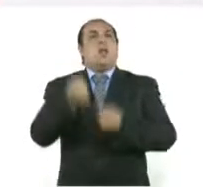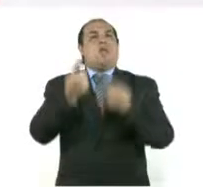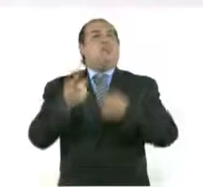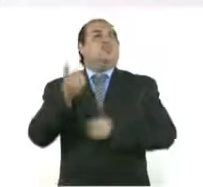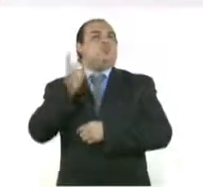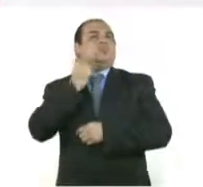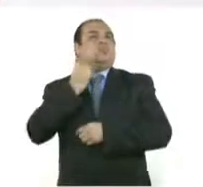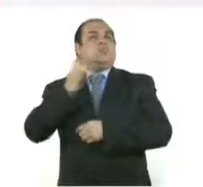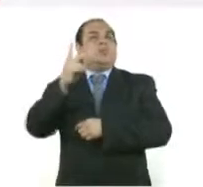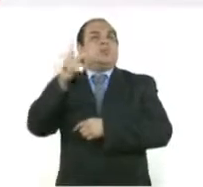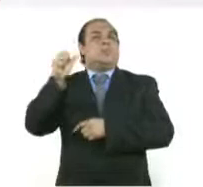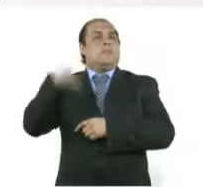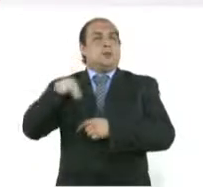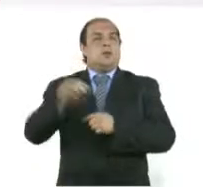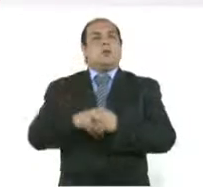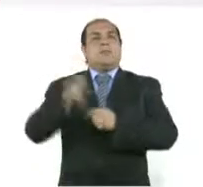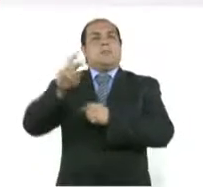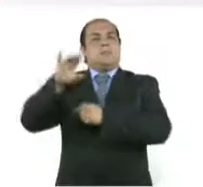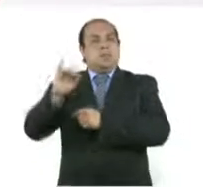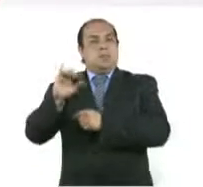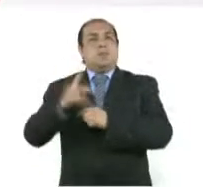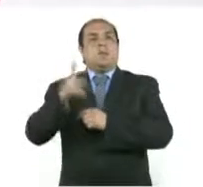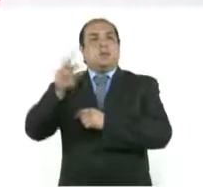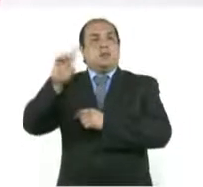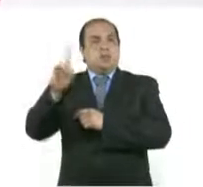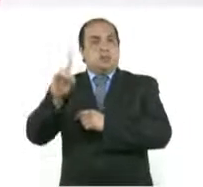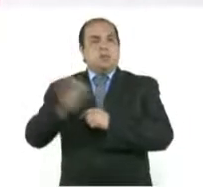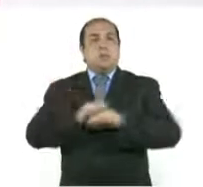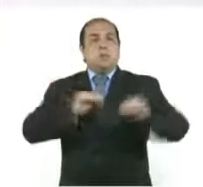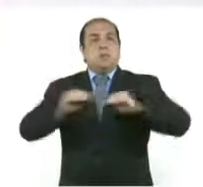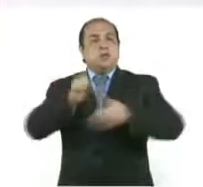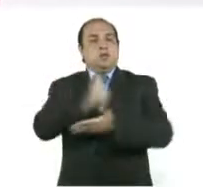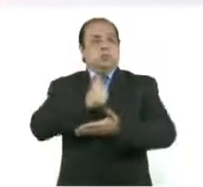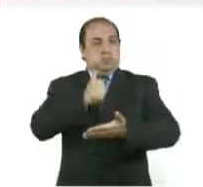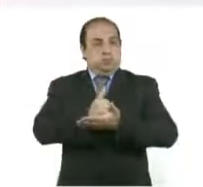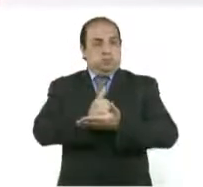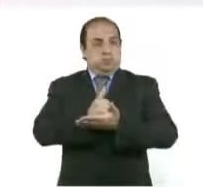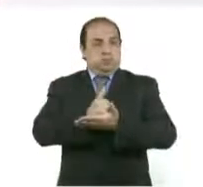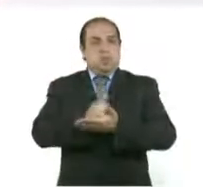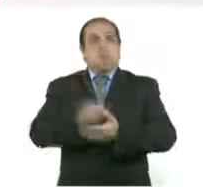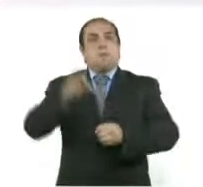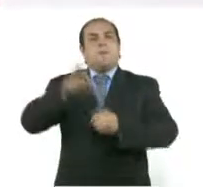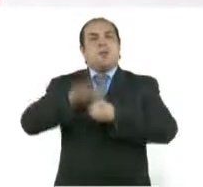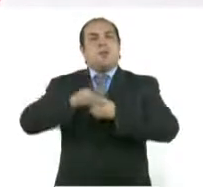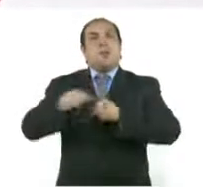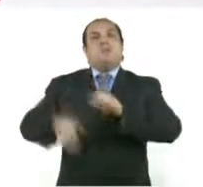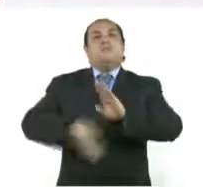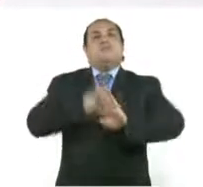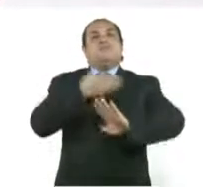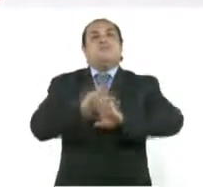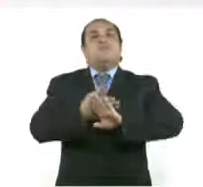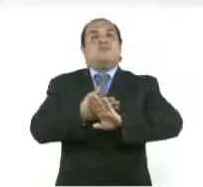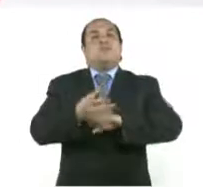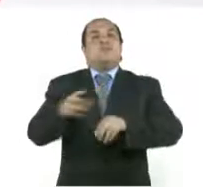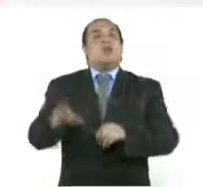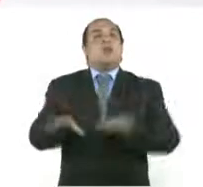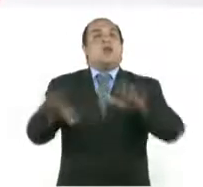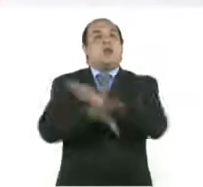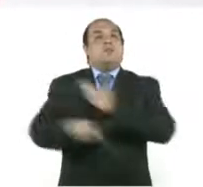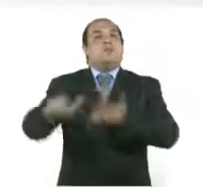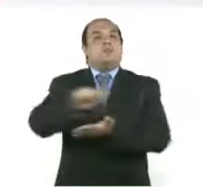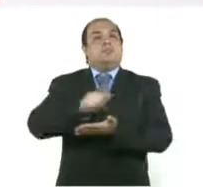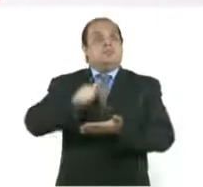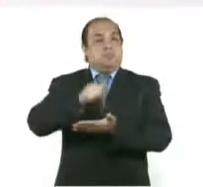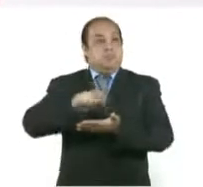del Movimiento Ciudadano votaron en contra de la reforma eléctrica. Pero hay que recordarles que el pueblo